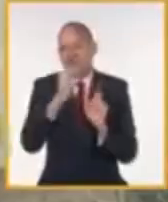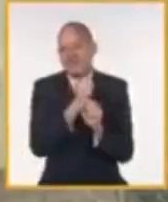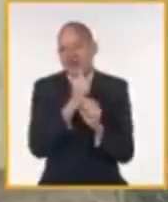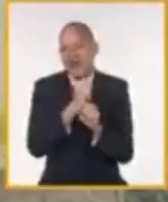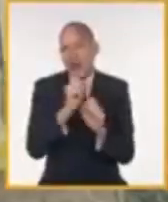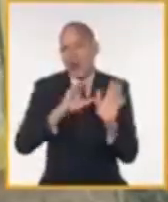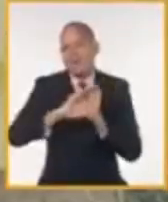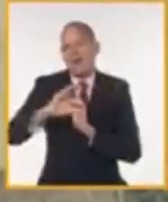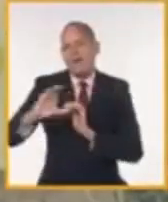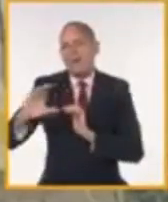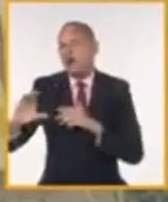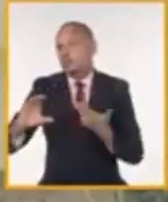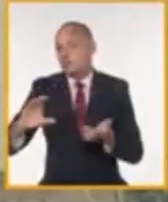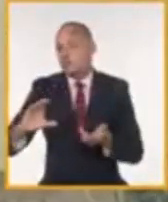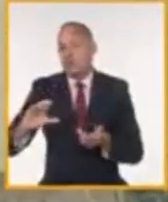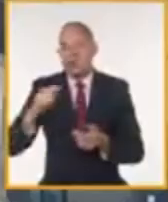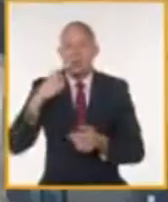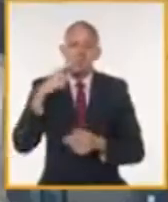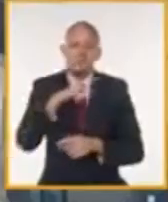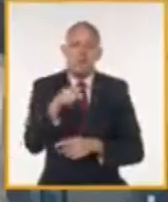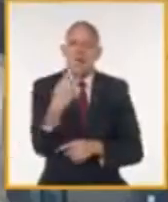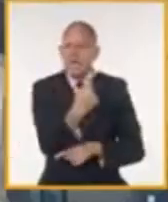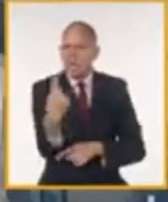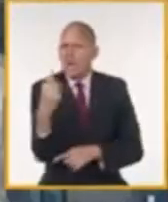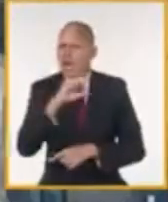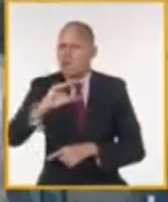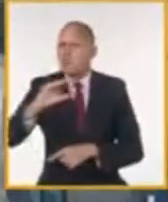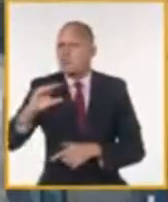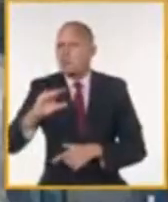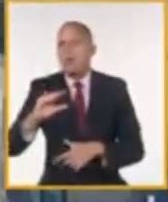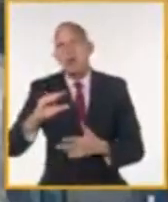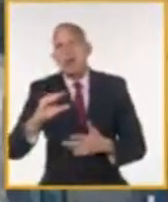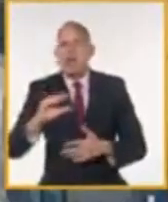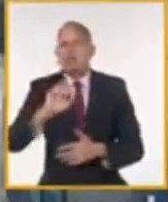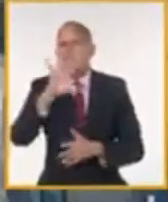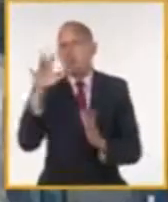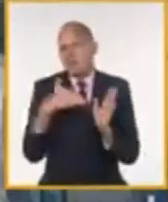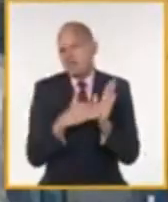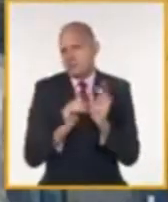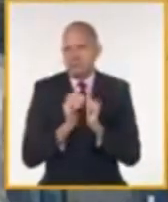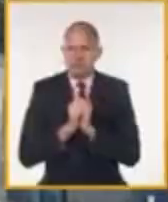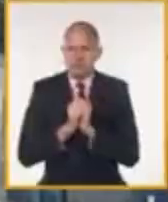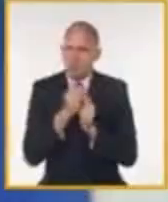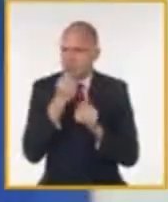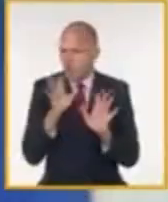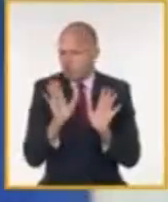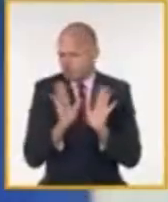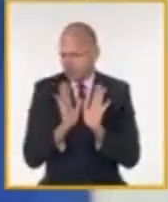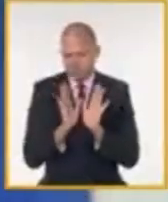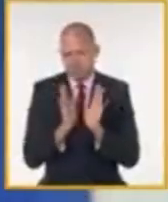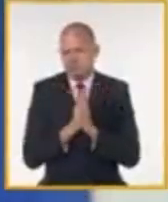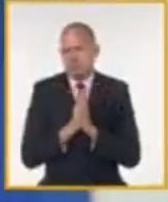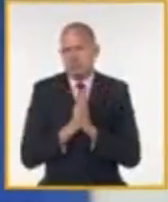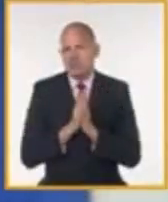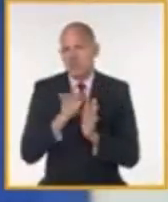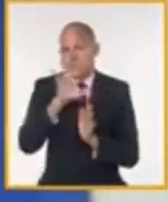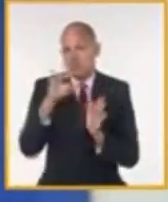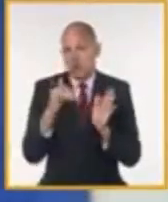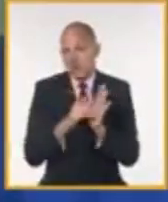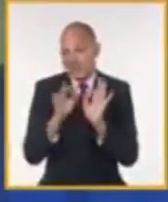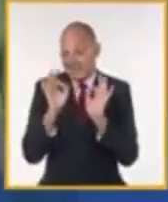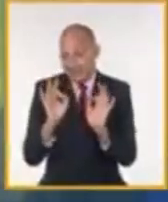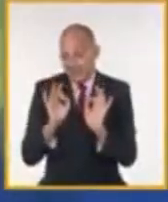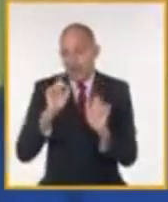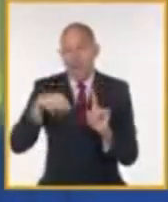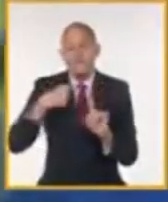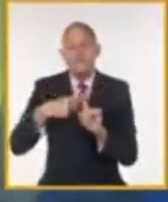está alrededor, es decir, un salario promedio por trabajador de 5.000 pesos en el salario como tal, y entonces el pago por